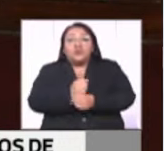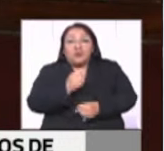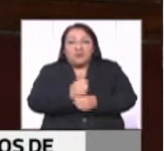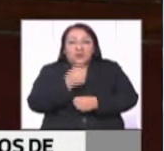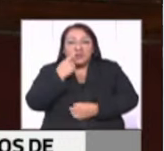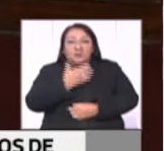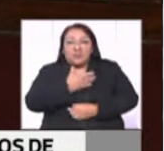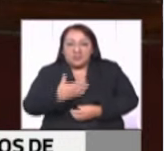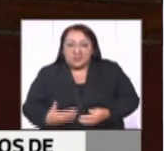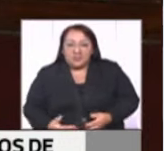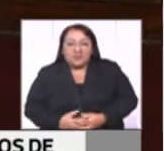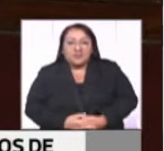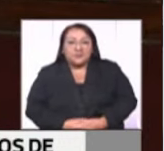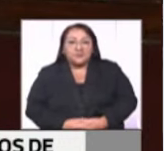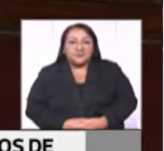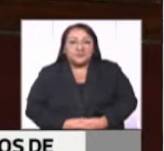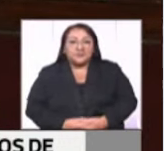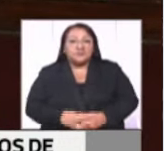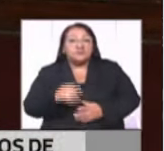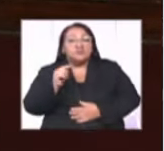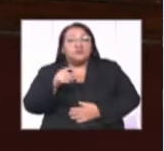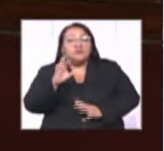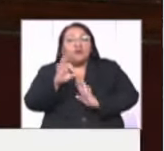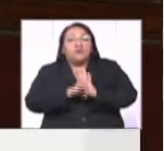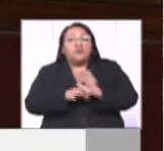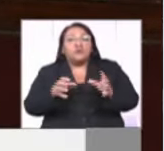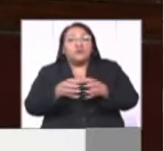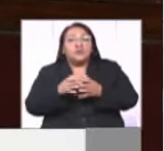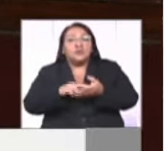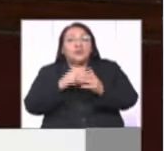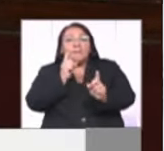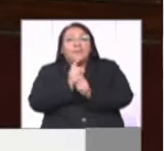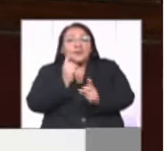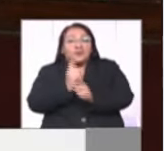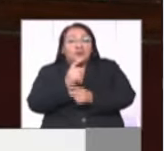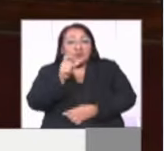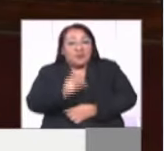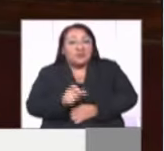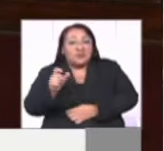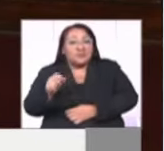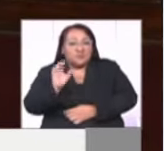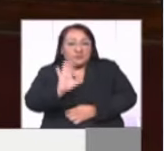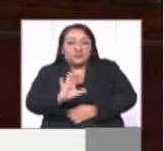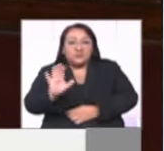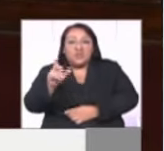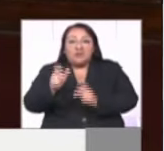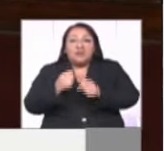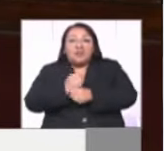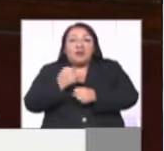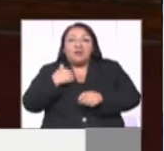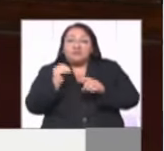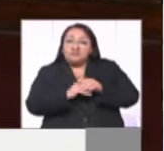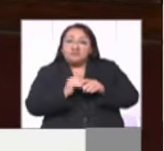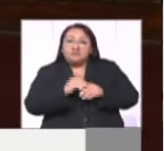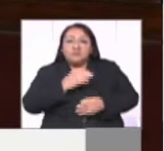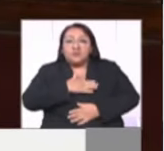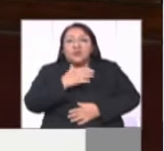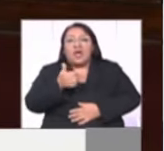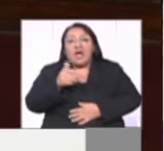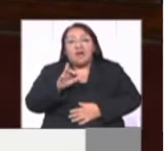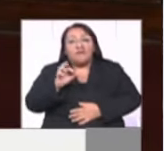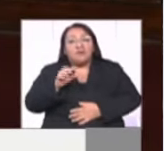señor presidente? Son fondos personales de los trabajadores,